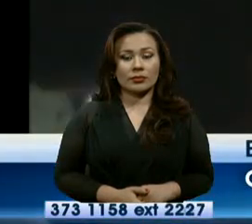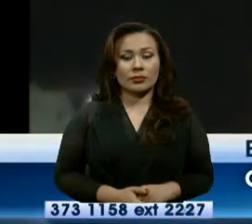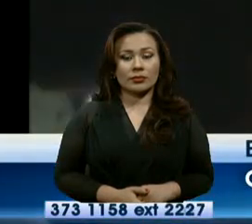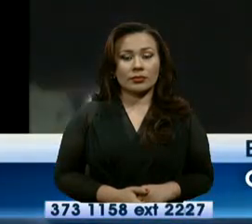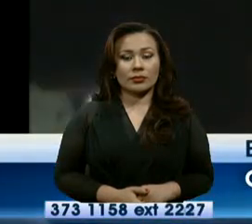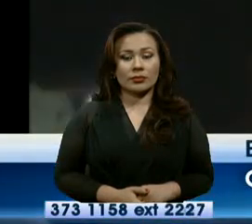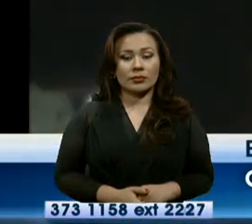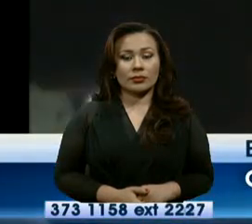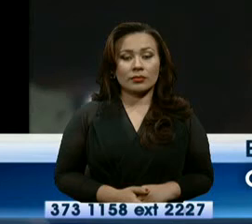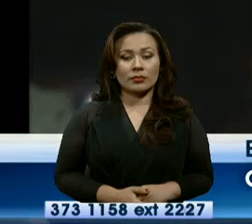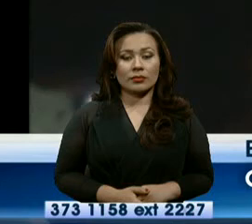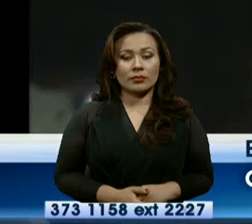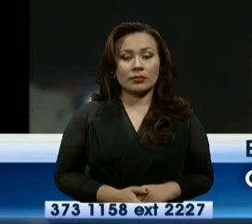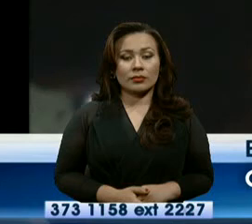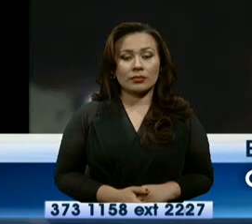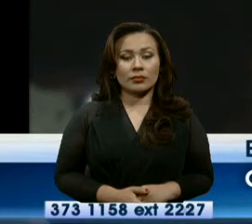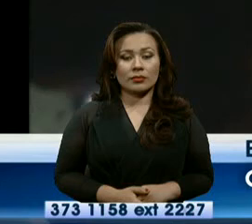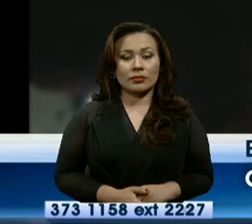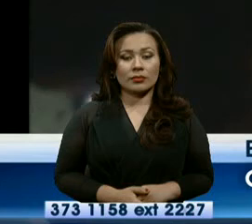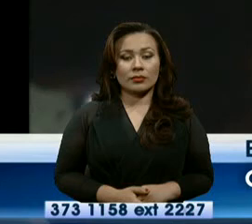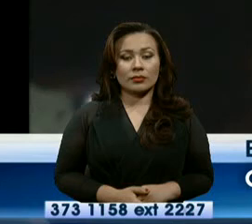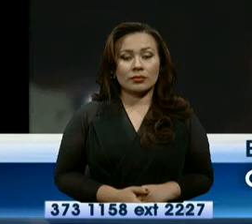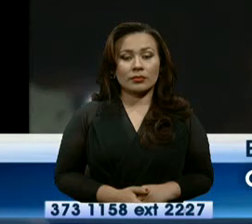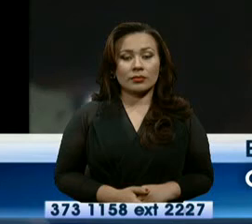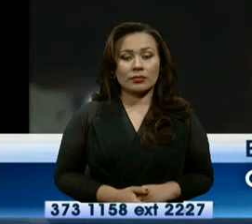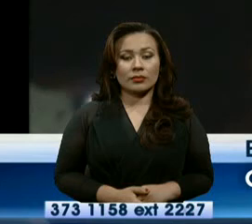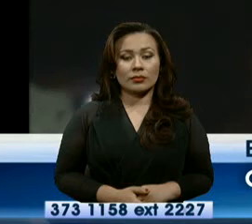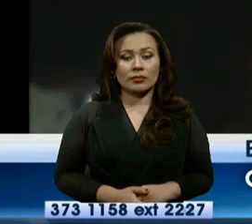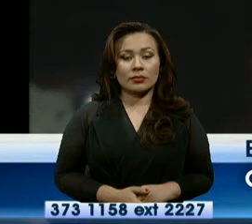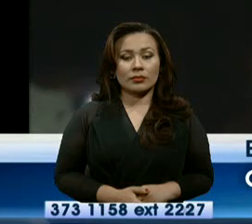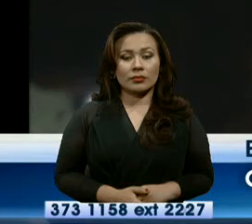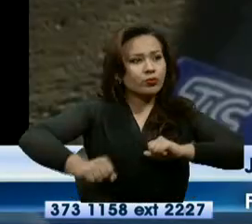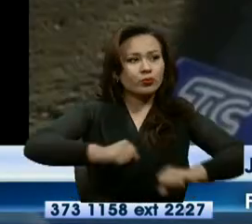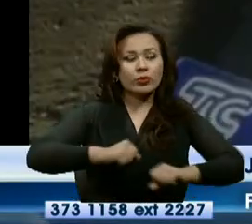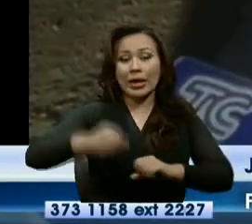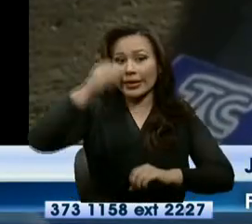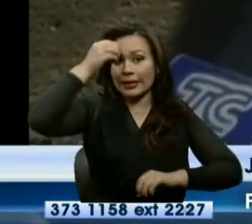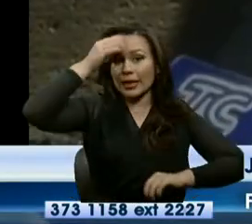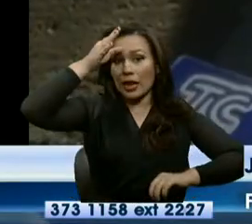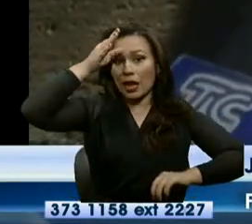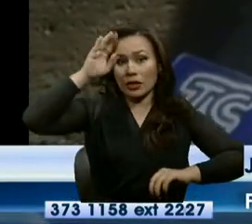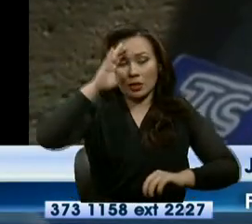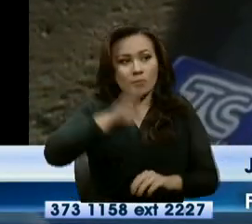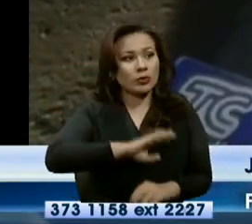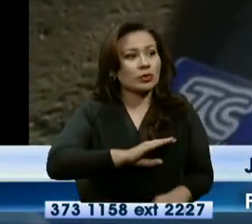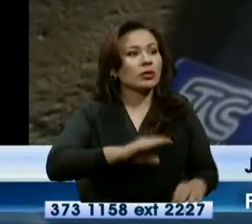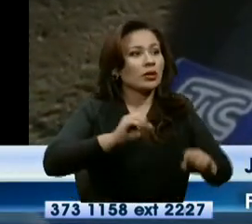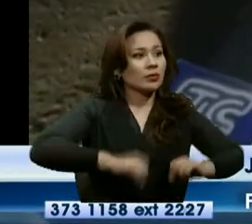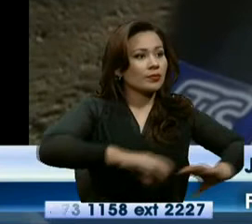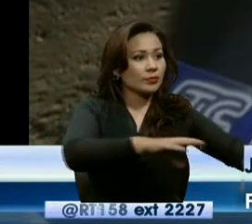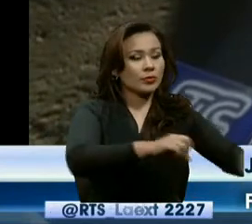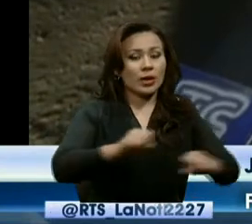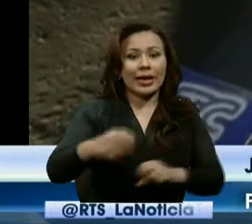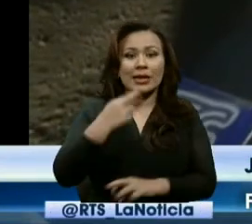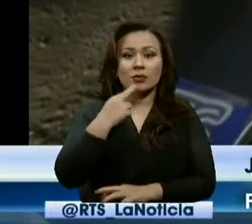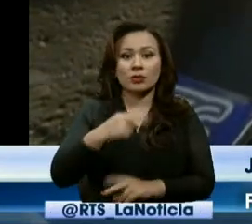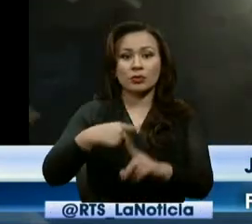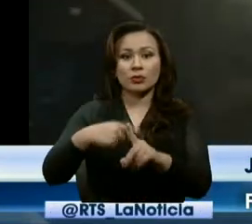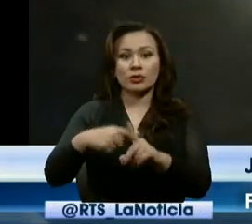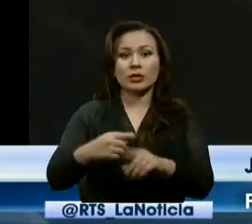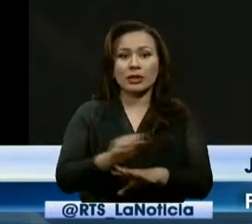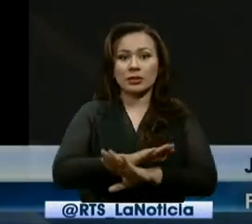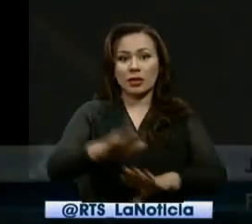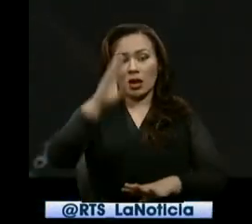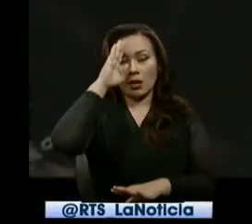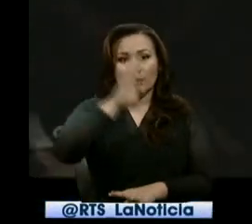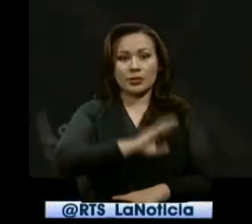Se trasladó, eso ya nosotros conocíamos, que se había trasladado, se estaba haciendo trabajo de seguimiento, un trabajo de inteligencia, se hizo un trabajo de campo y dio su resultado. La